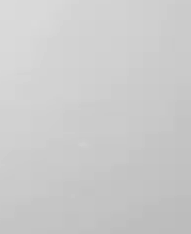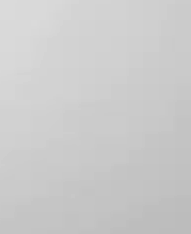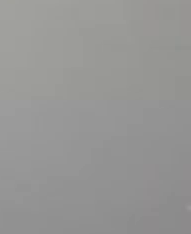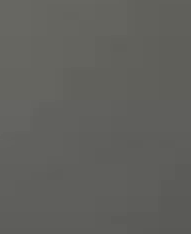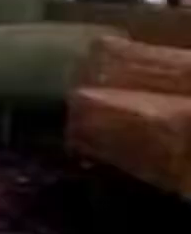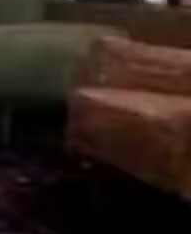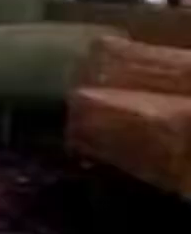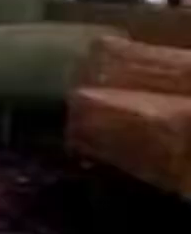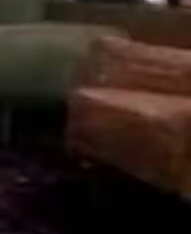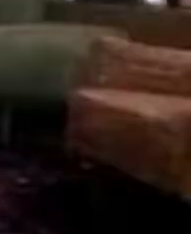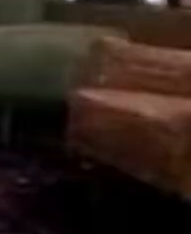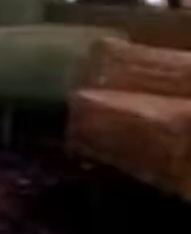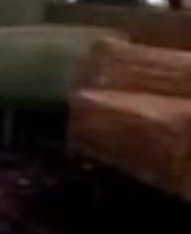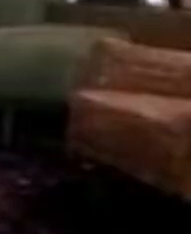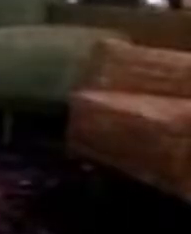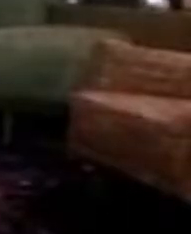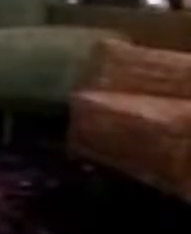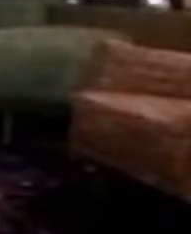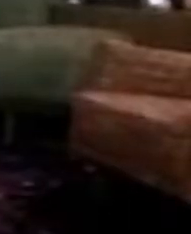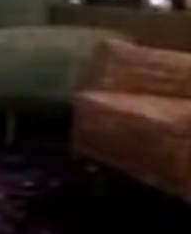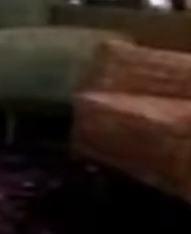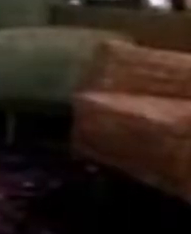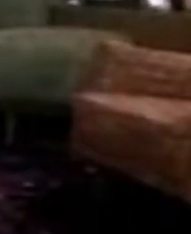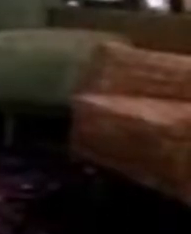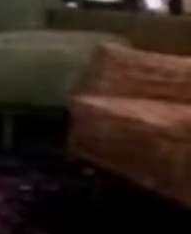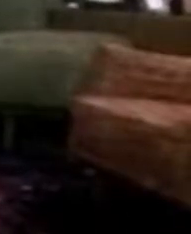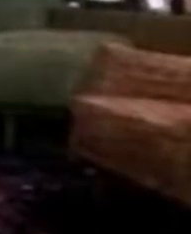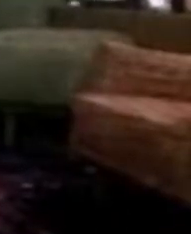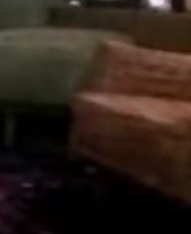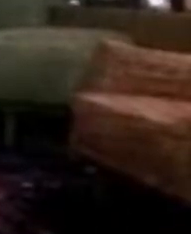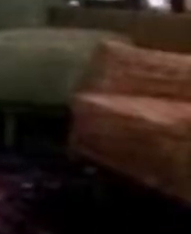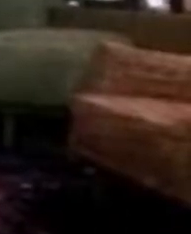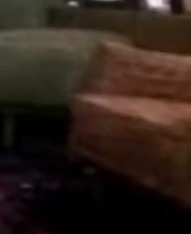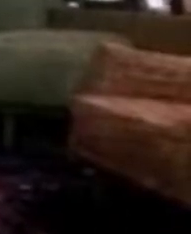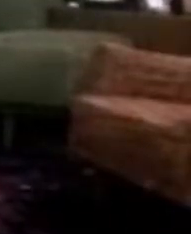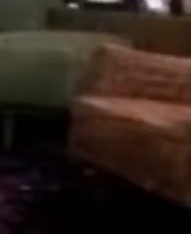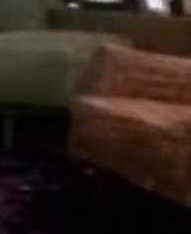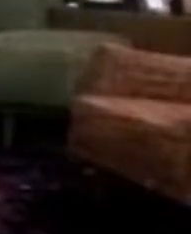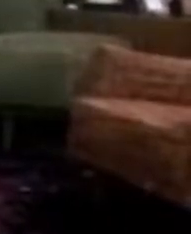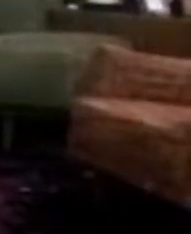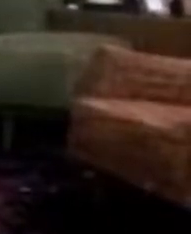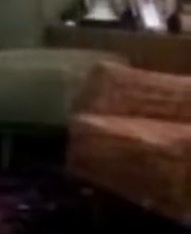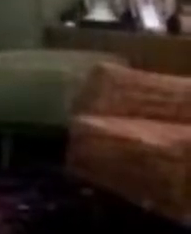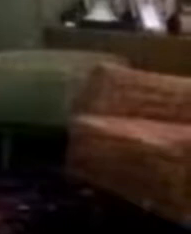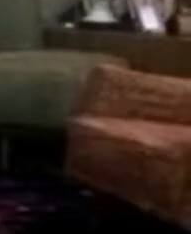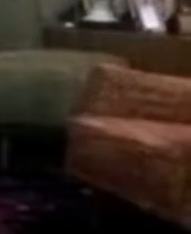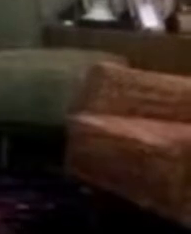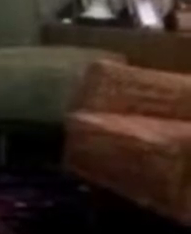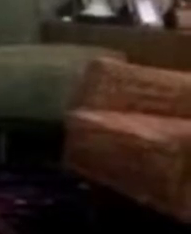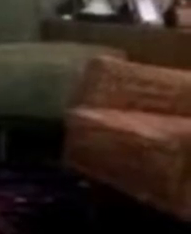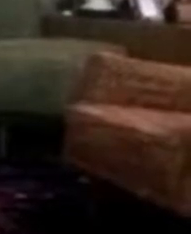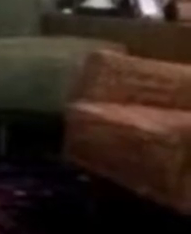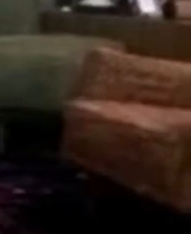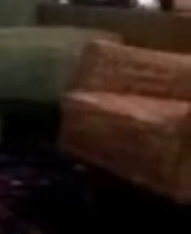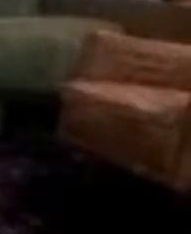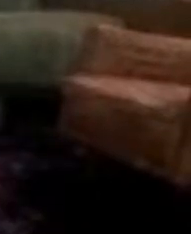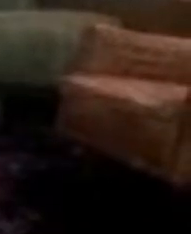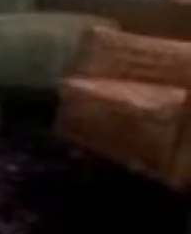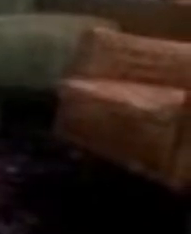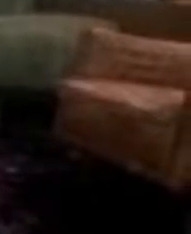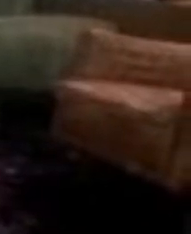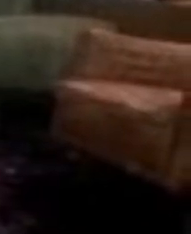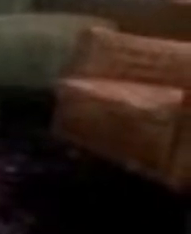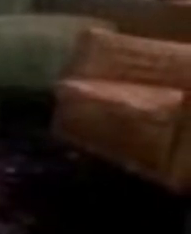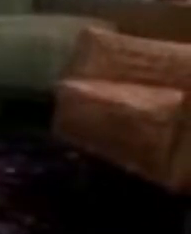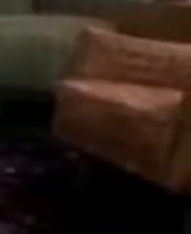Televisión. ¿Le pediste a la almohada? No. ¿El deseo de la orquesta? No, no. Pero vos ibas a pedir que venga una